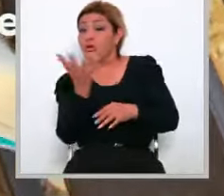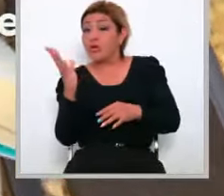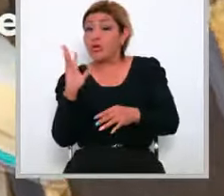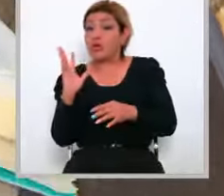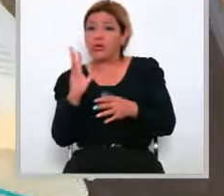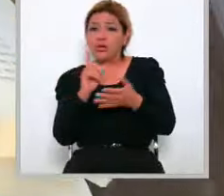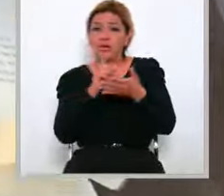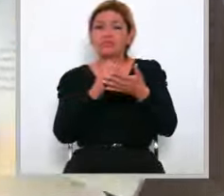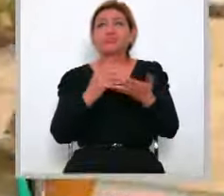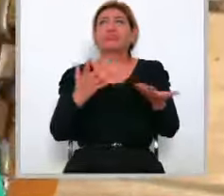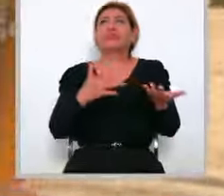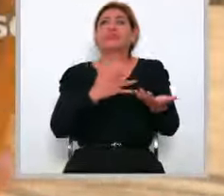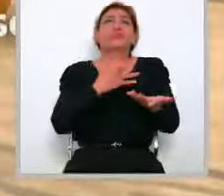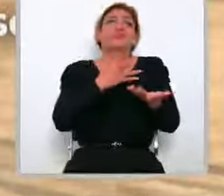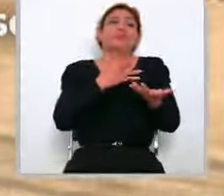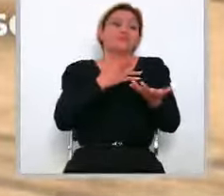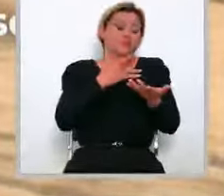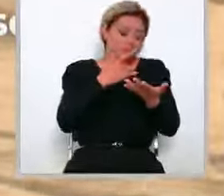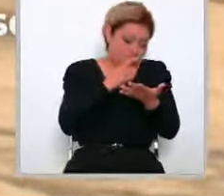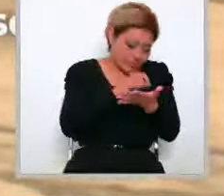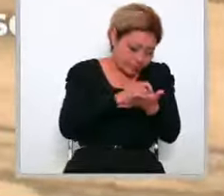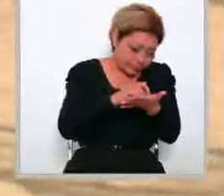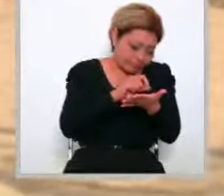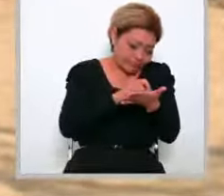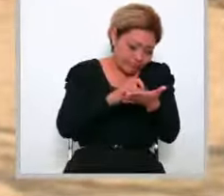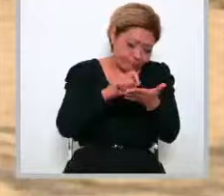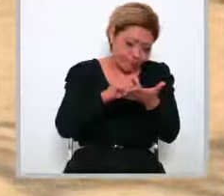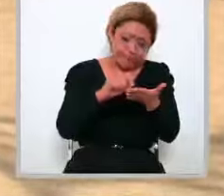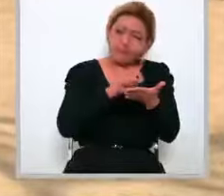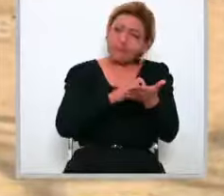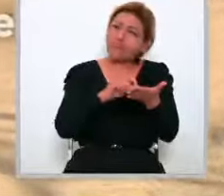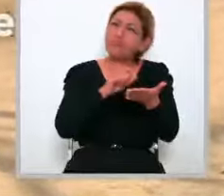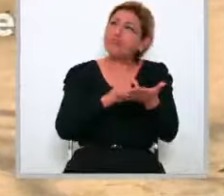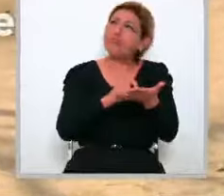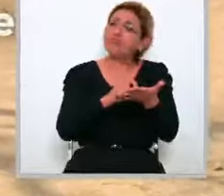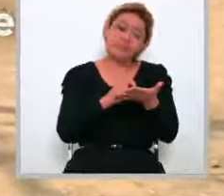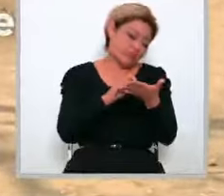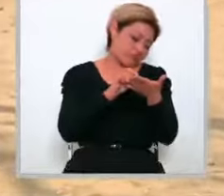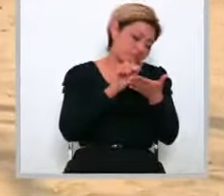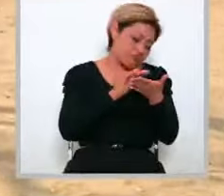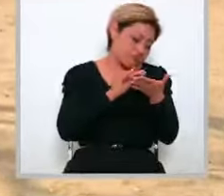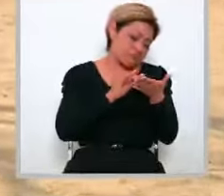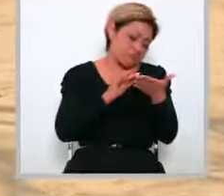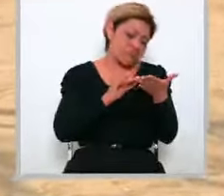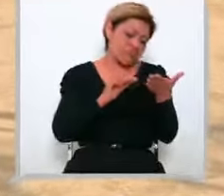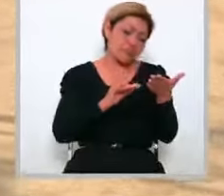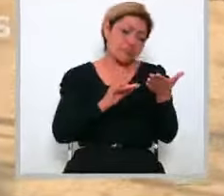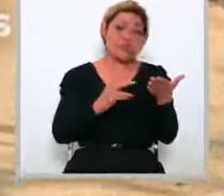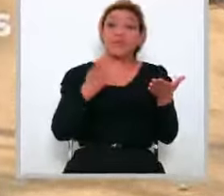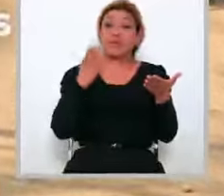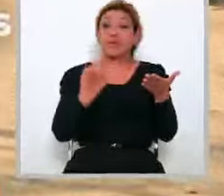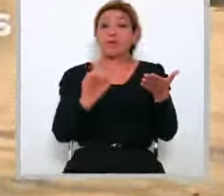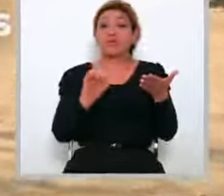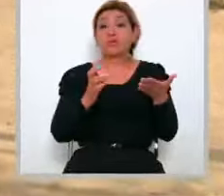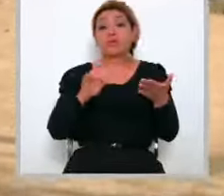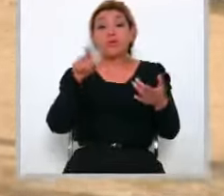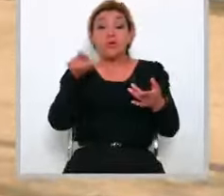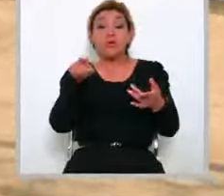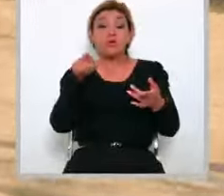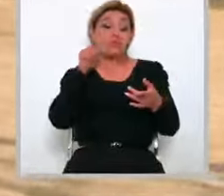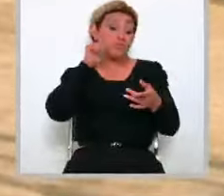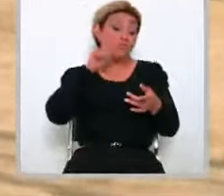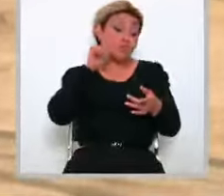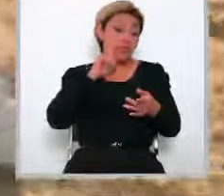me atrapó desde el primer momento, porque me hace ver que la escritura y la lectura nos puede aliviar en momentos difíciles y a lo mejor hasta